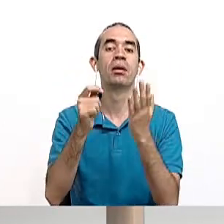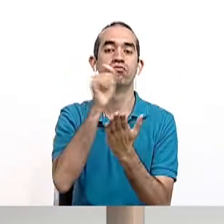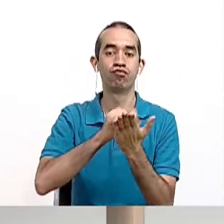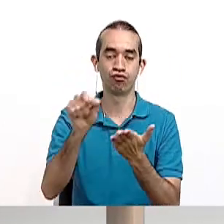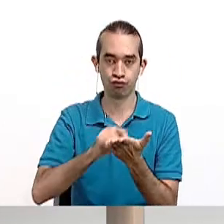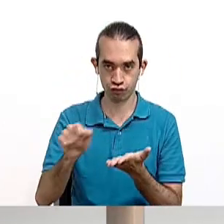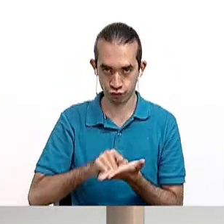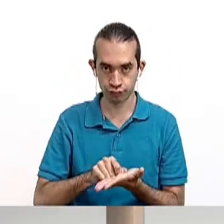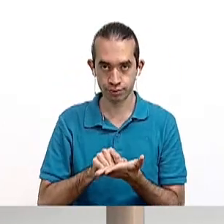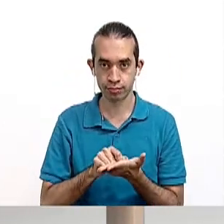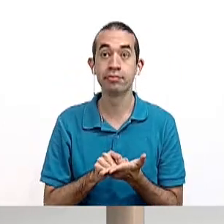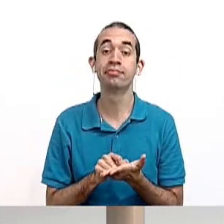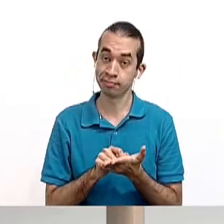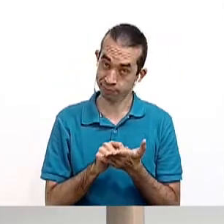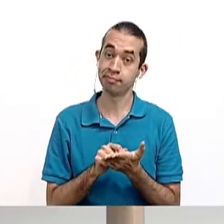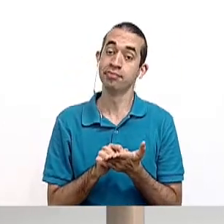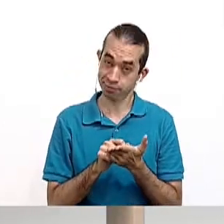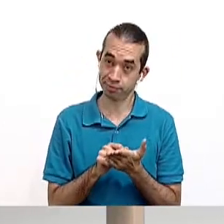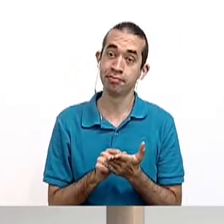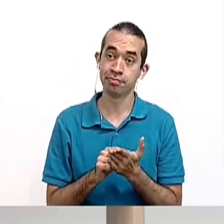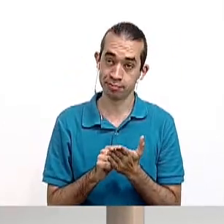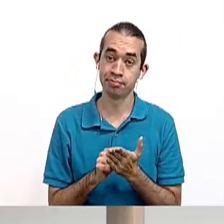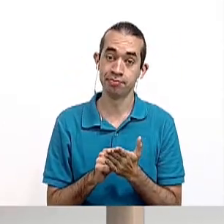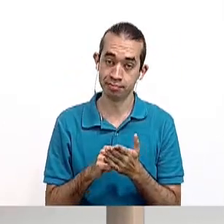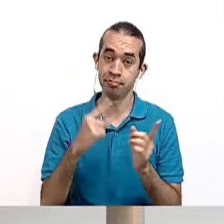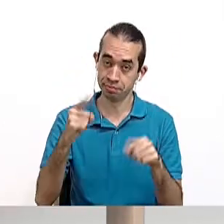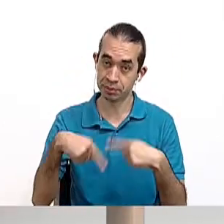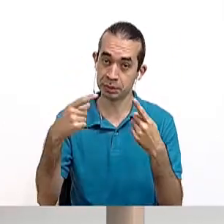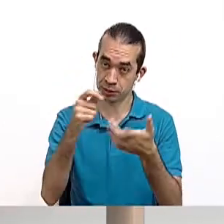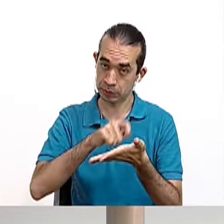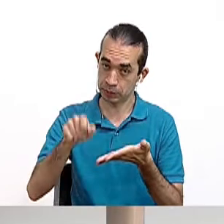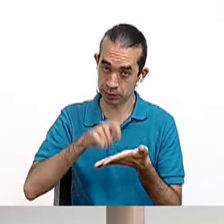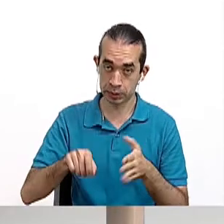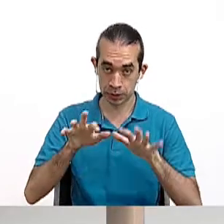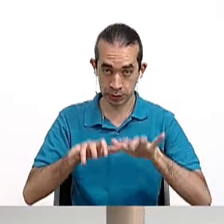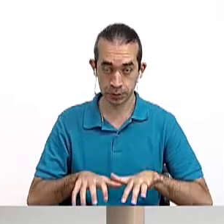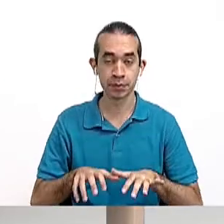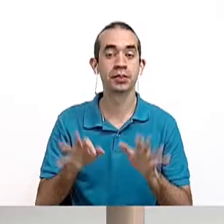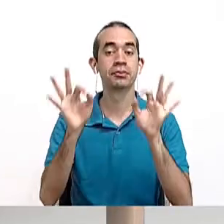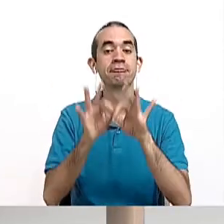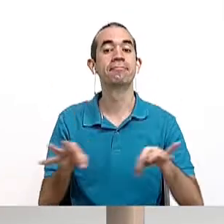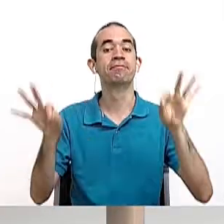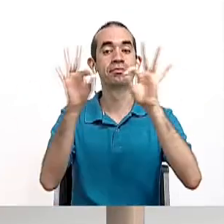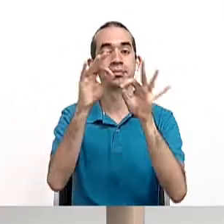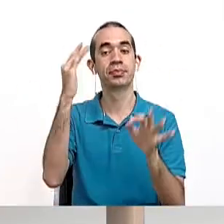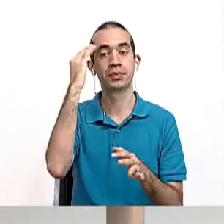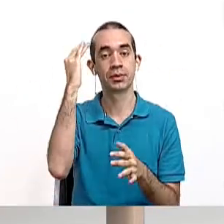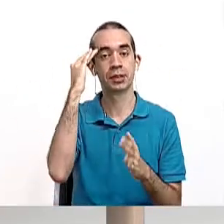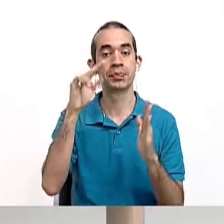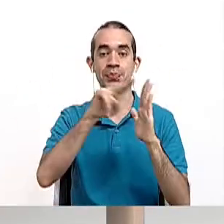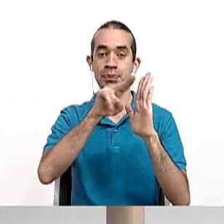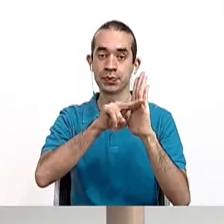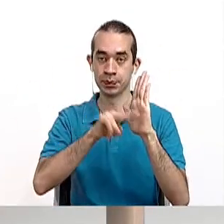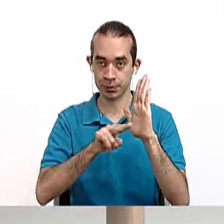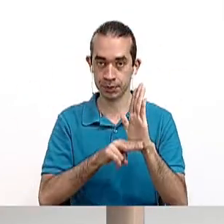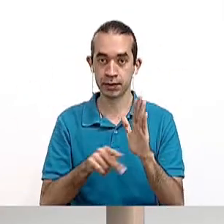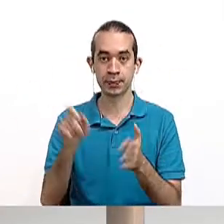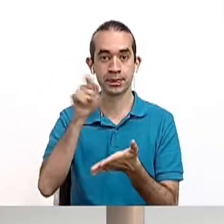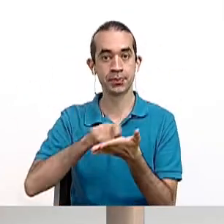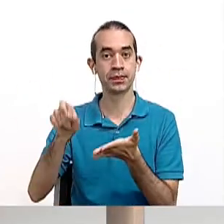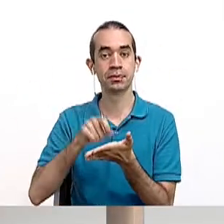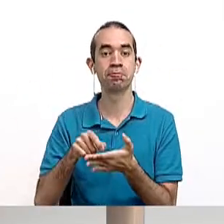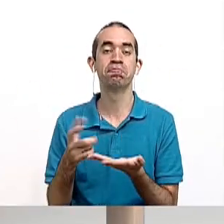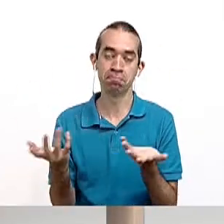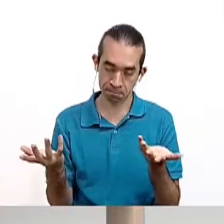textual. Sí, vamos a elaborar un texto escrito y es muy importante tomar en cuenta las normas de escritura.